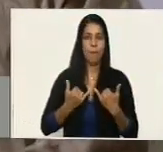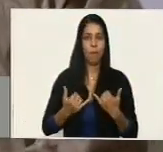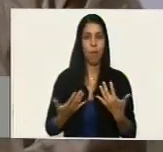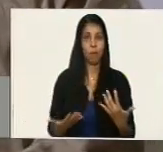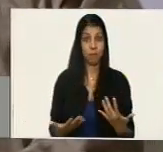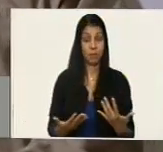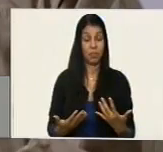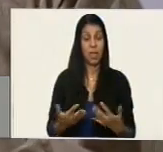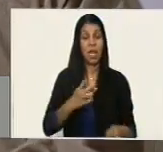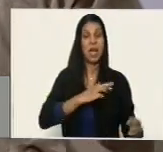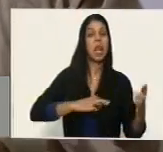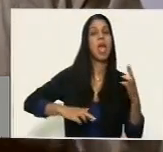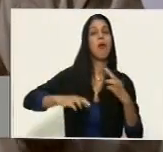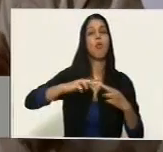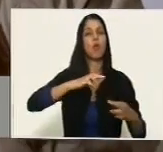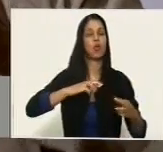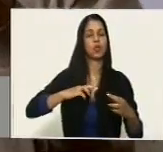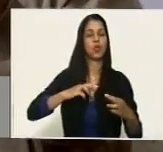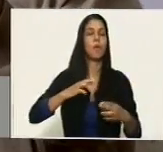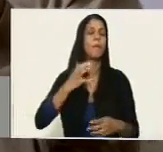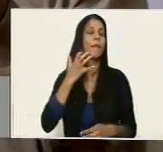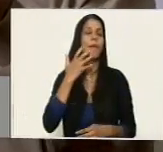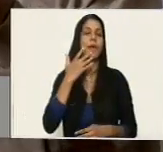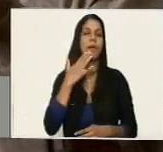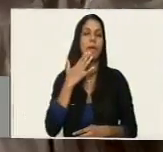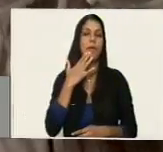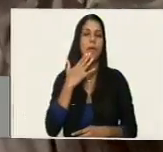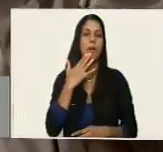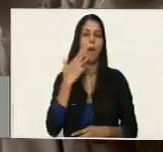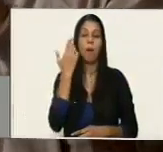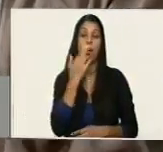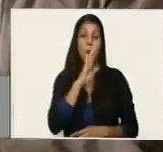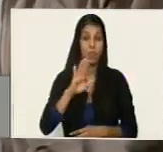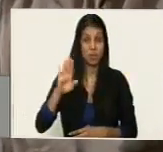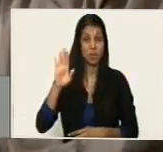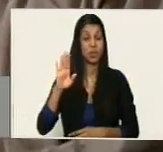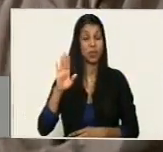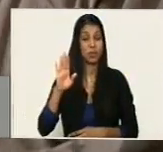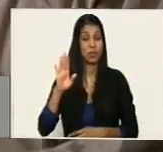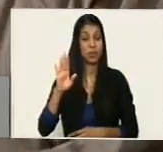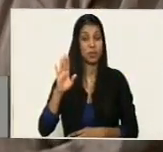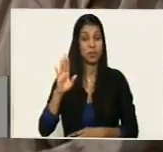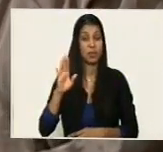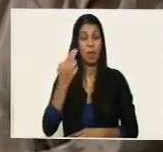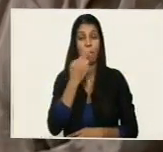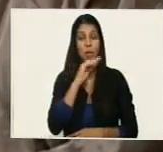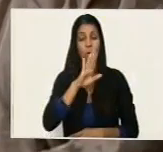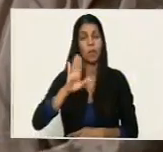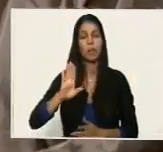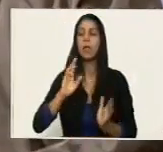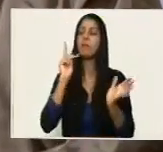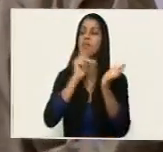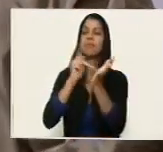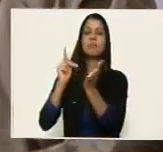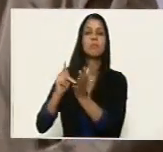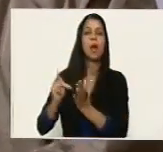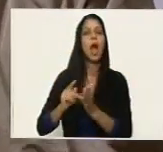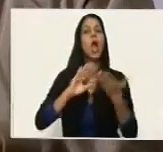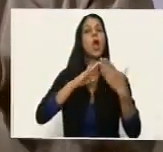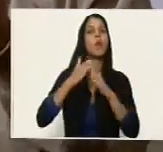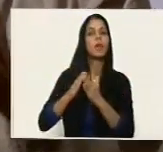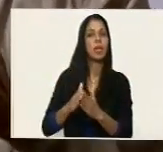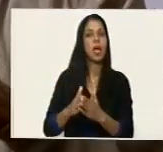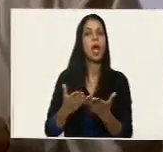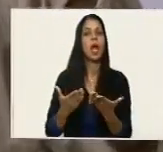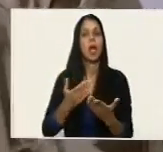una revolución donde la promesa, que todavía es una promesa, de participación y protagonismo generalizado del pueblo